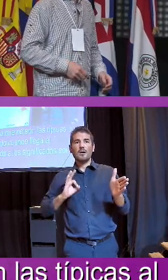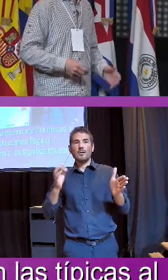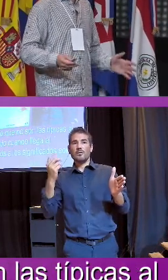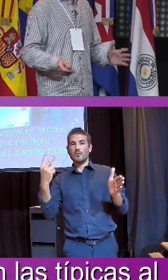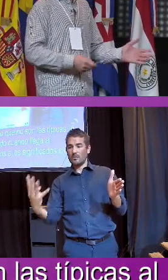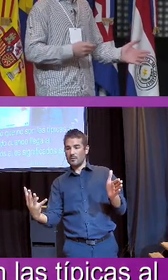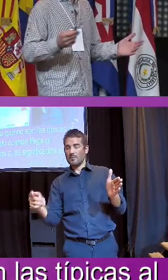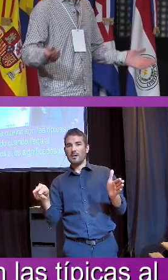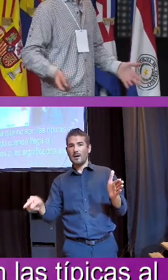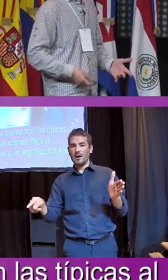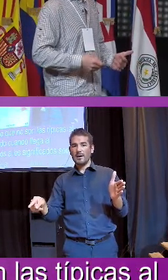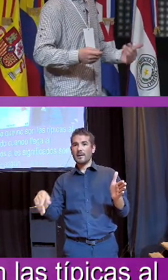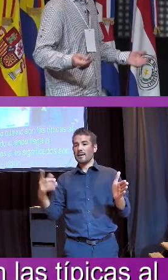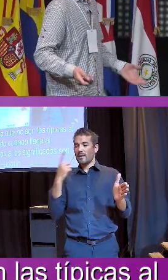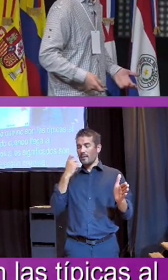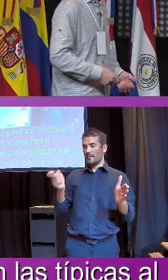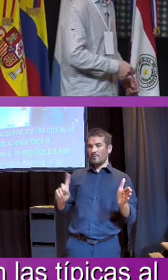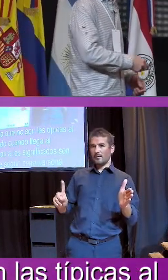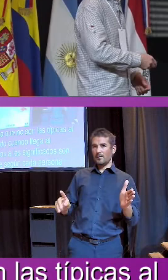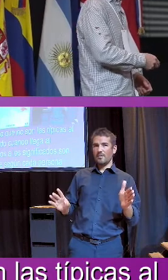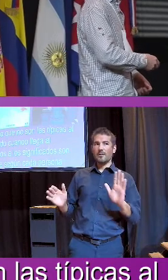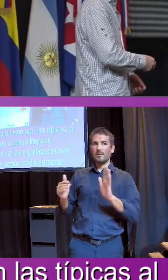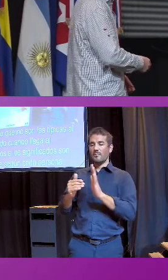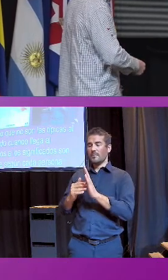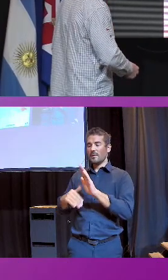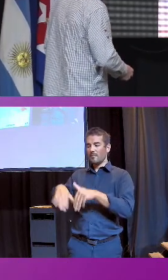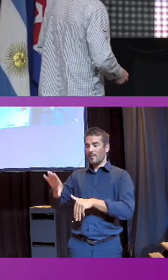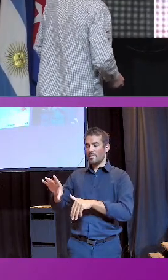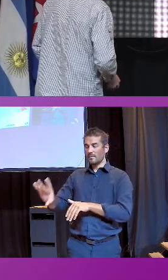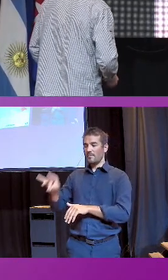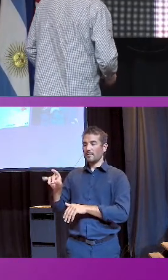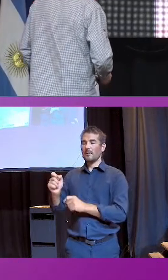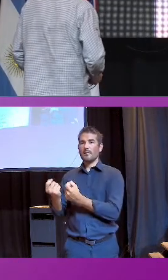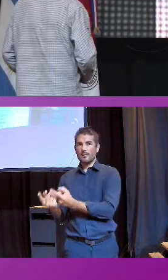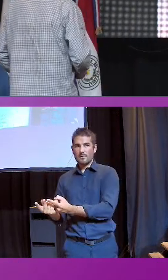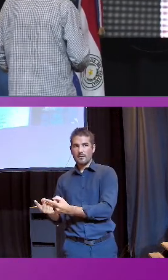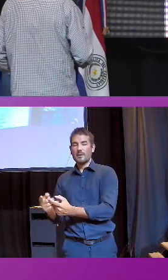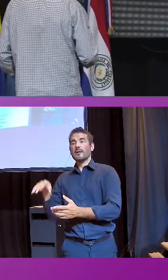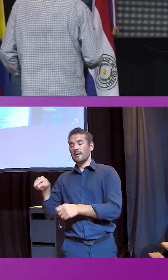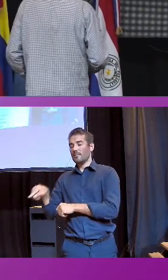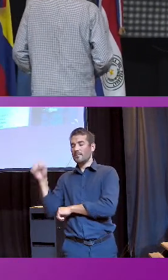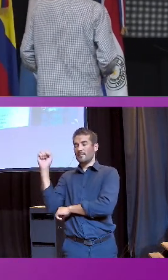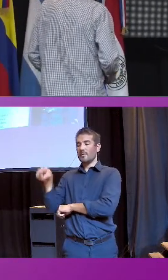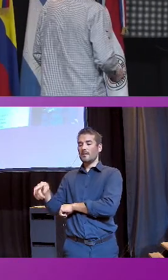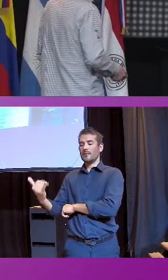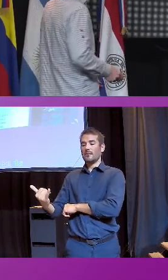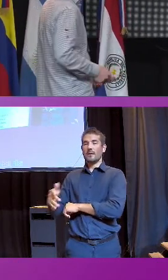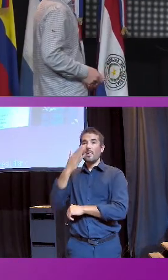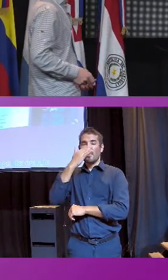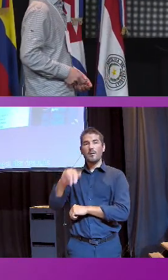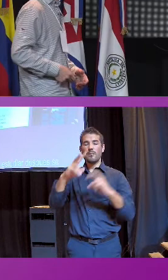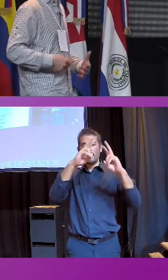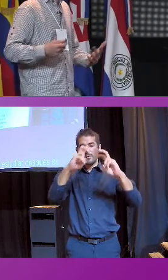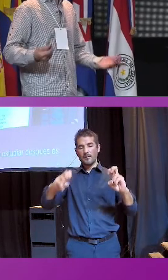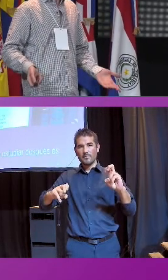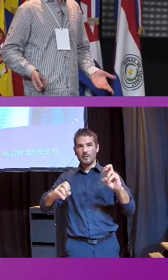diferentes. Sí, por supuesto que según cada persona, ¿no?, pero en general, ¿no? Lo que se empezó a estudiar después es,